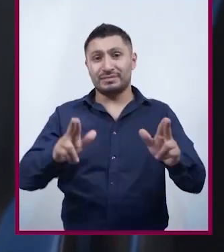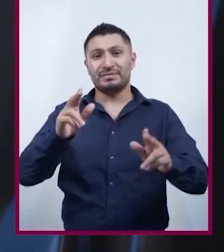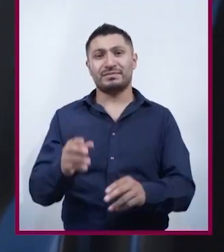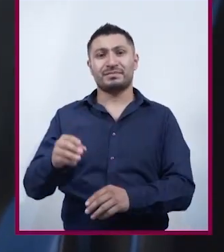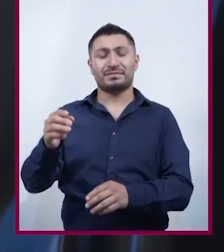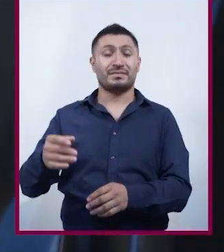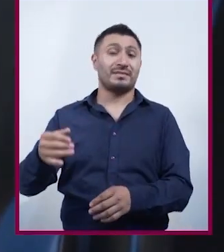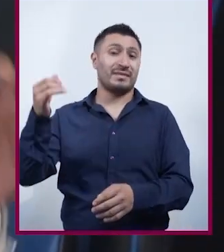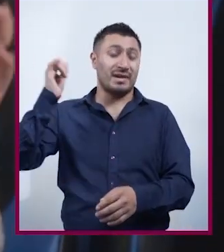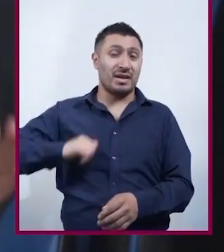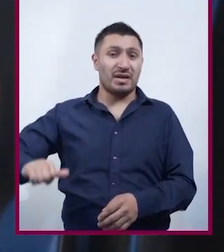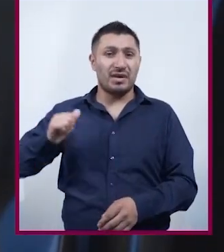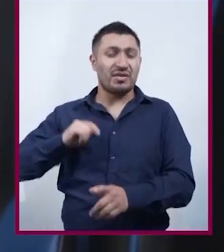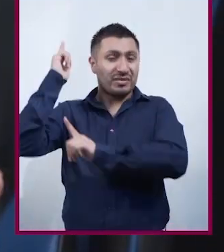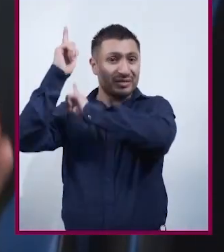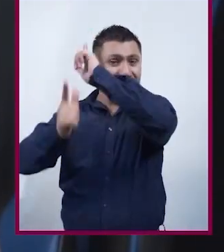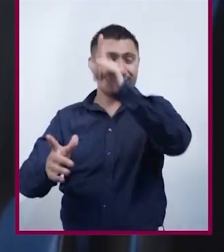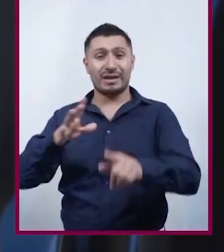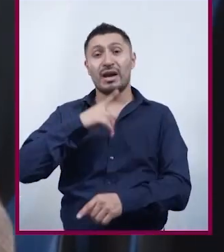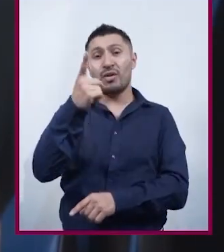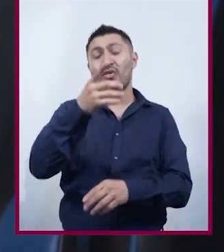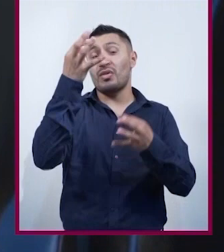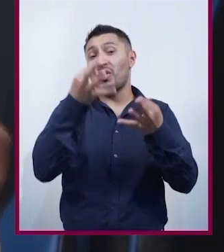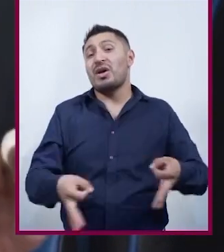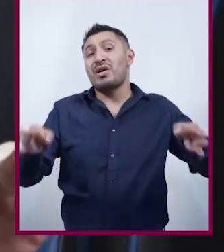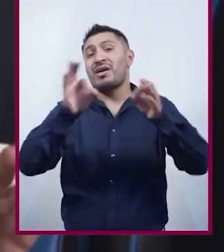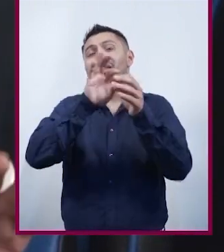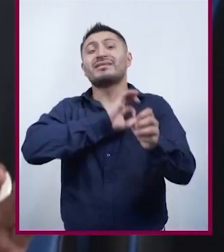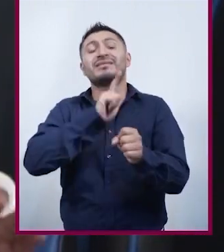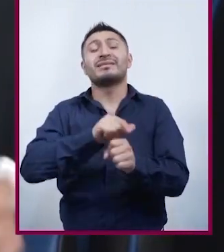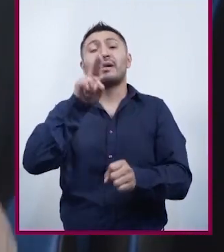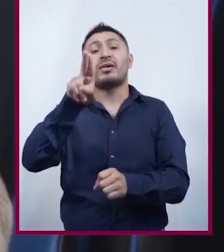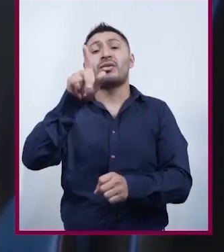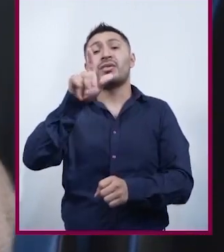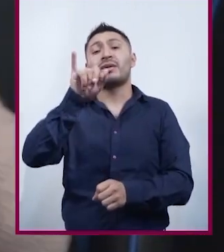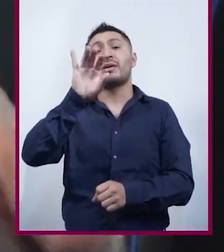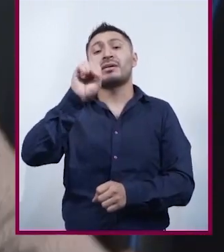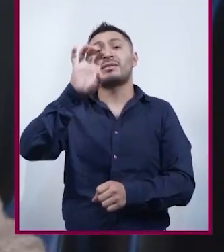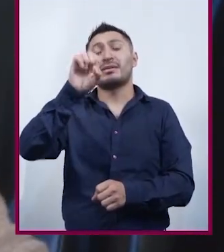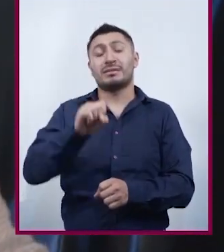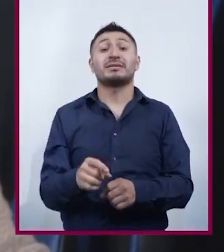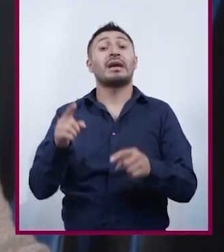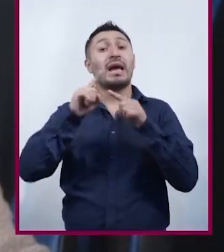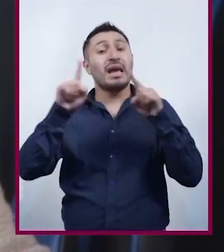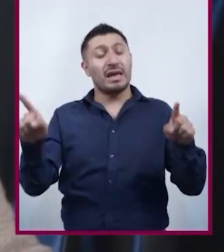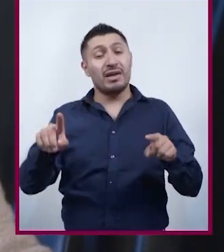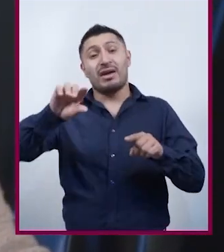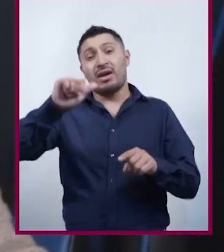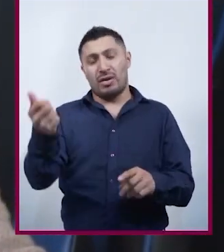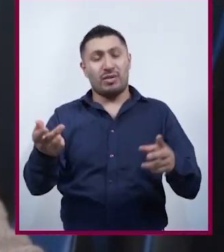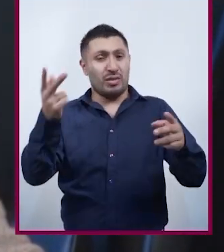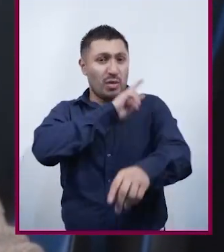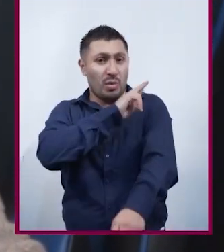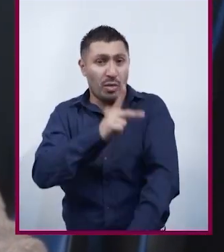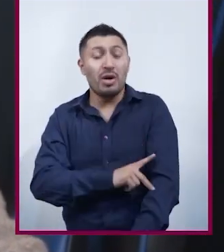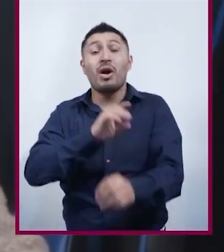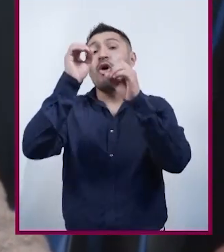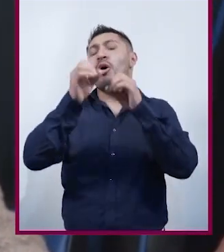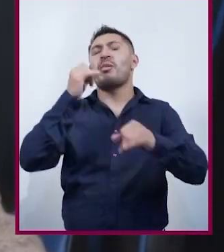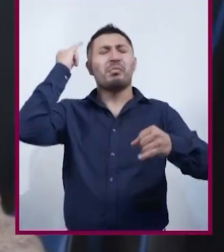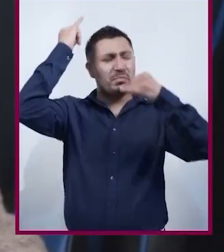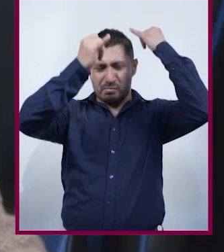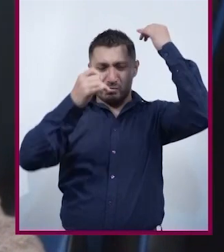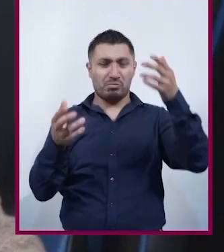la mitología griega existe uno que destaca de forma muy especial: Ulises. A diferencia de otros poderosos